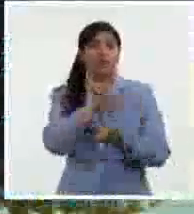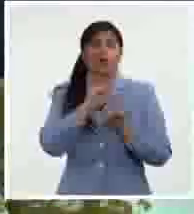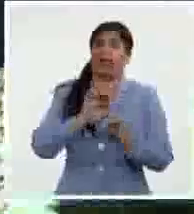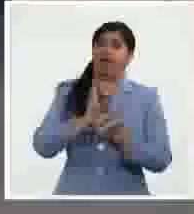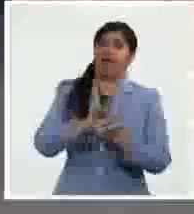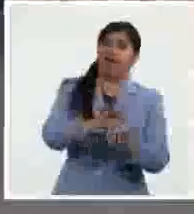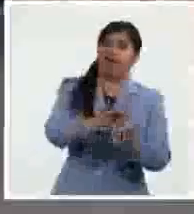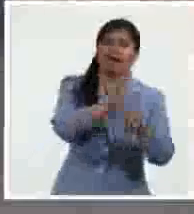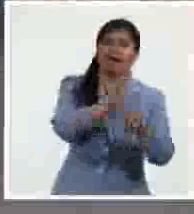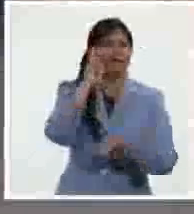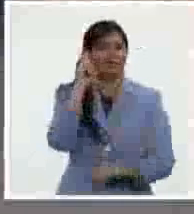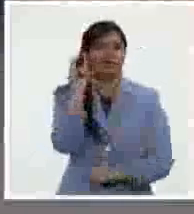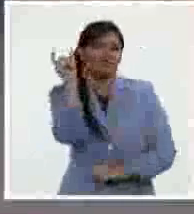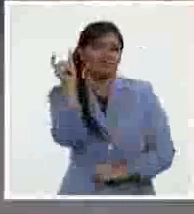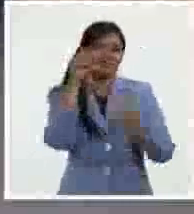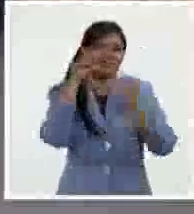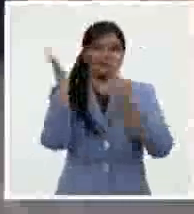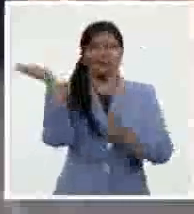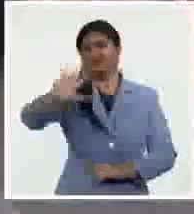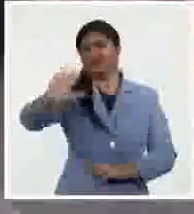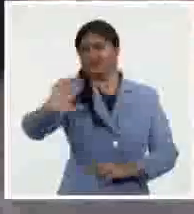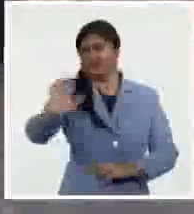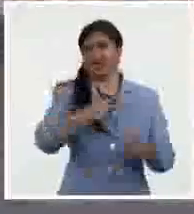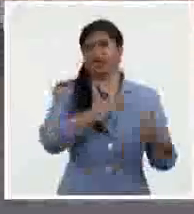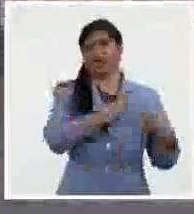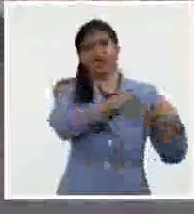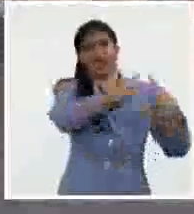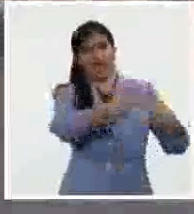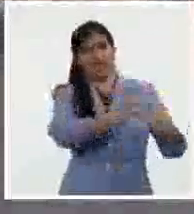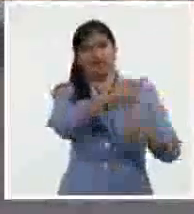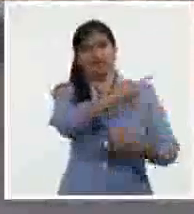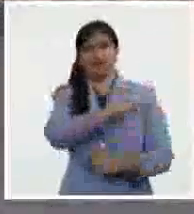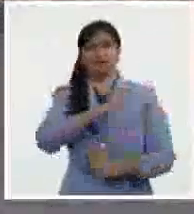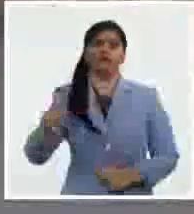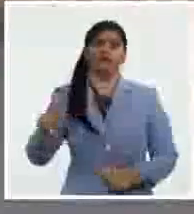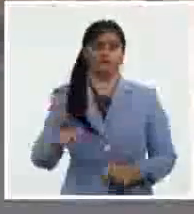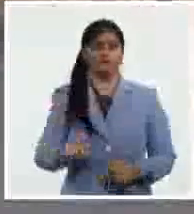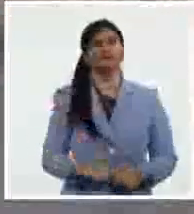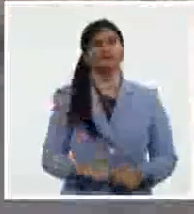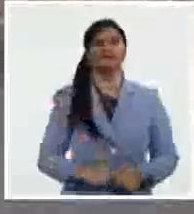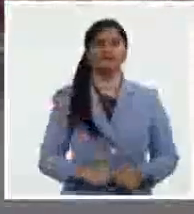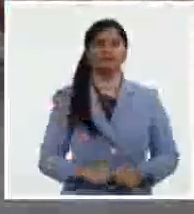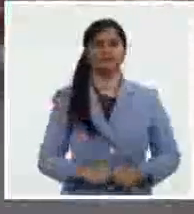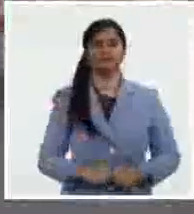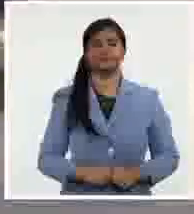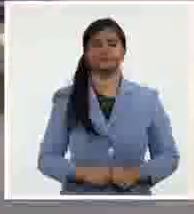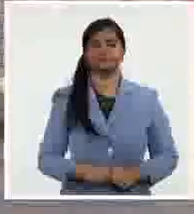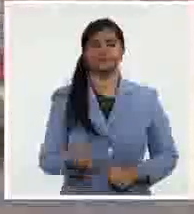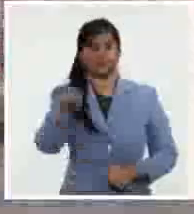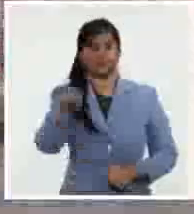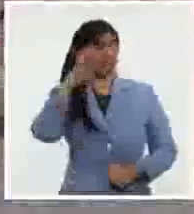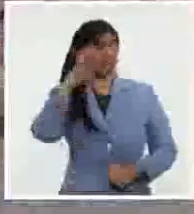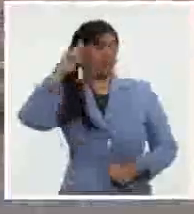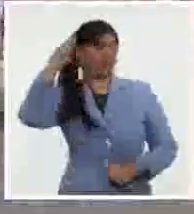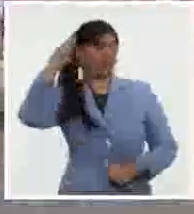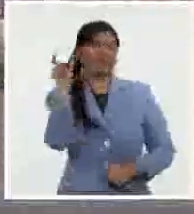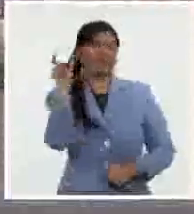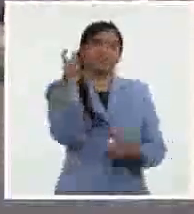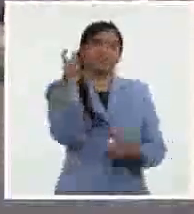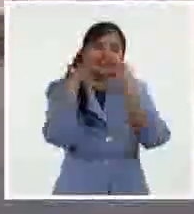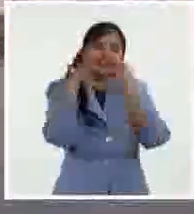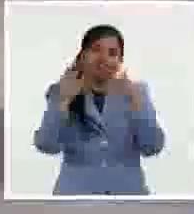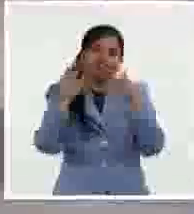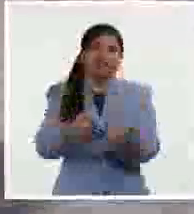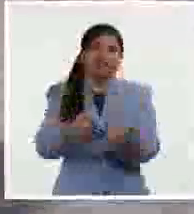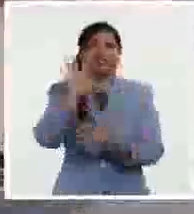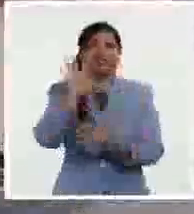y saludar a aquellos barbudos valientes que iniciaban una nueva etapa en la historia de Cuba. Esta vez, para rememorar la epopeya y demostrar el